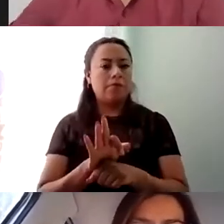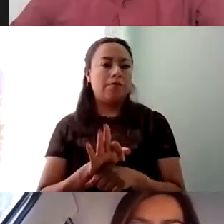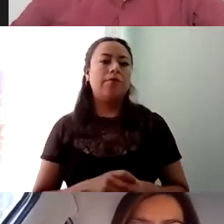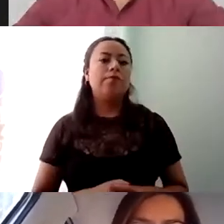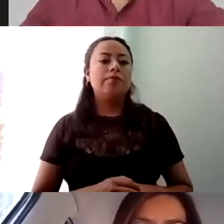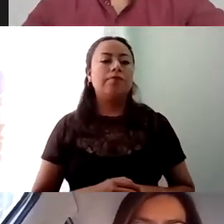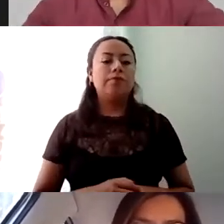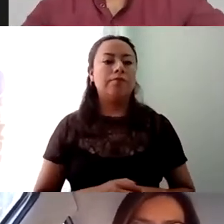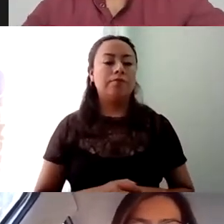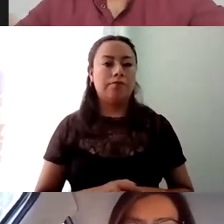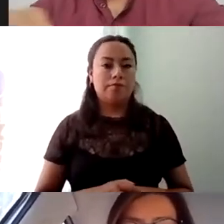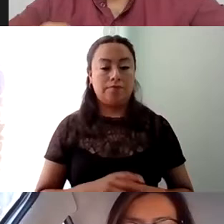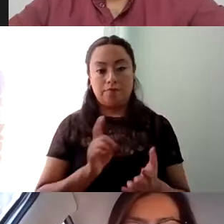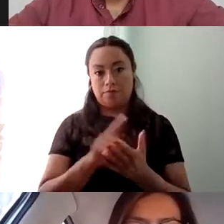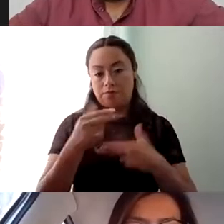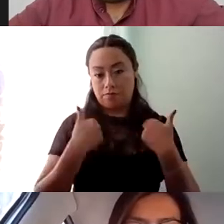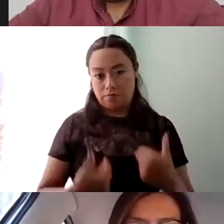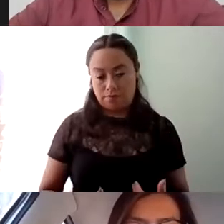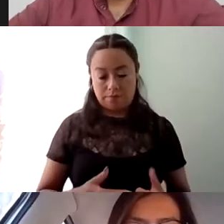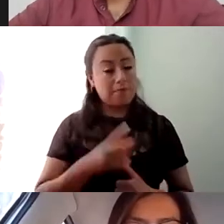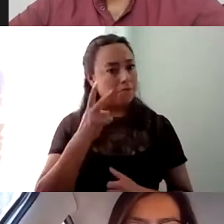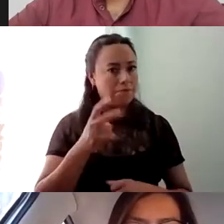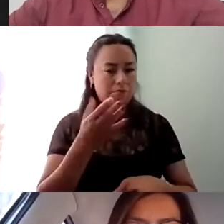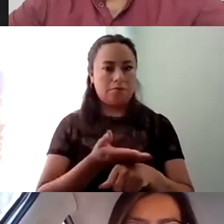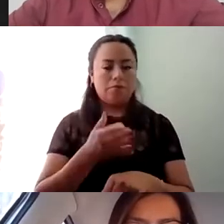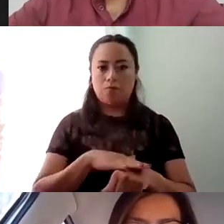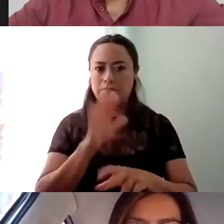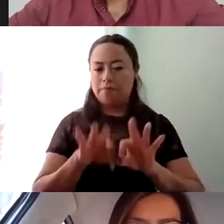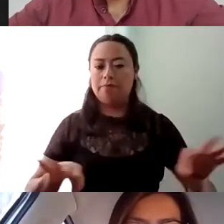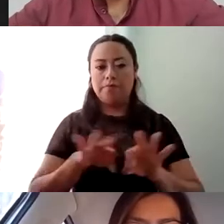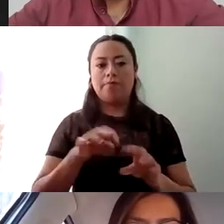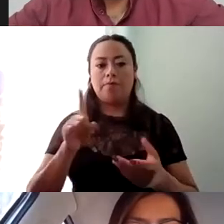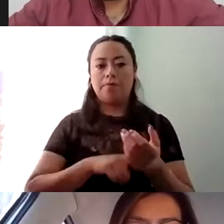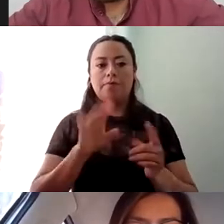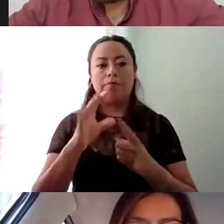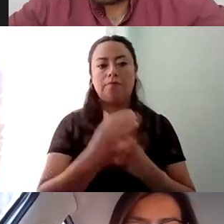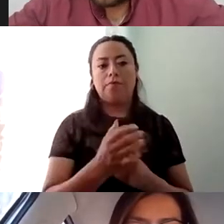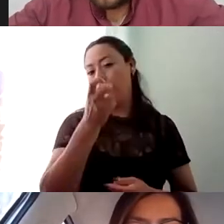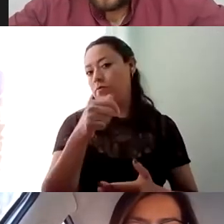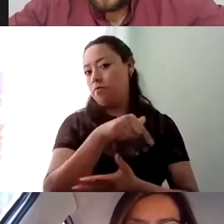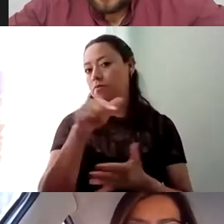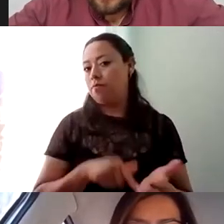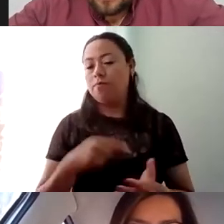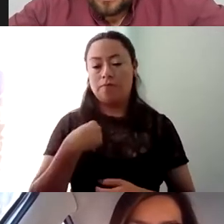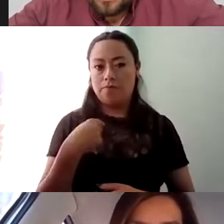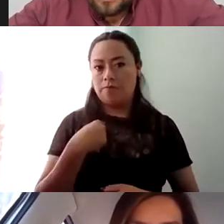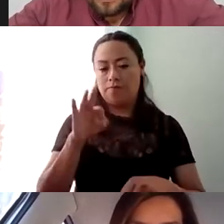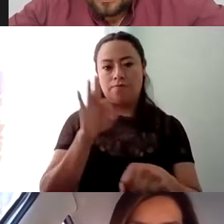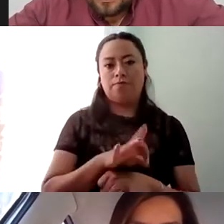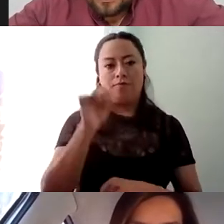lo cual ha sido uno de los ejes de acción de la comisión, y en ese espacio también me he pronunciado a favor de la autonomía de la